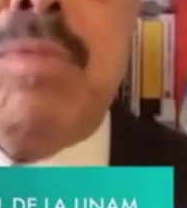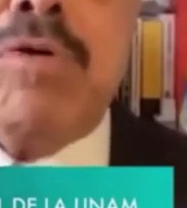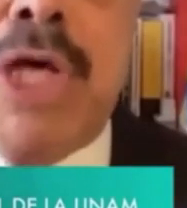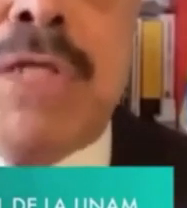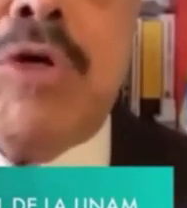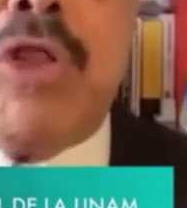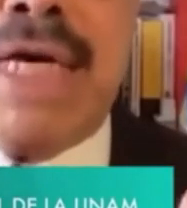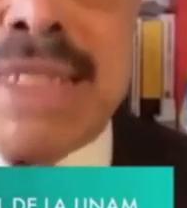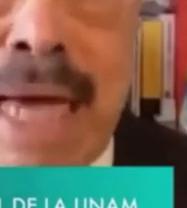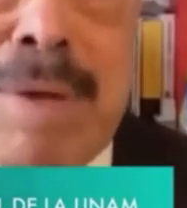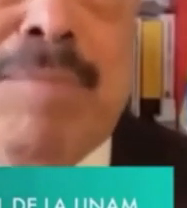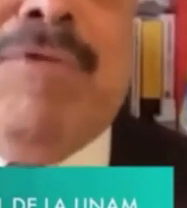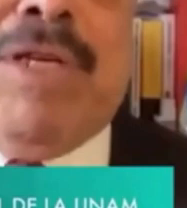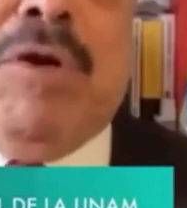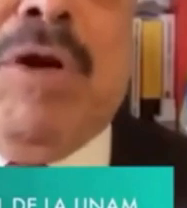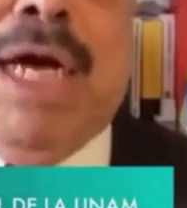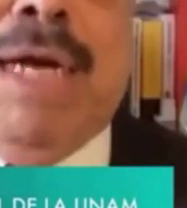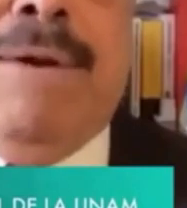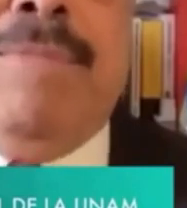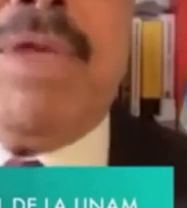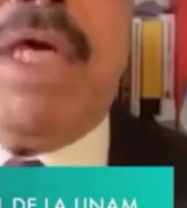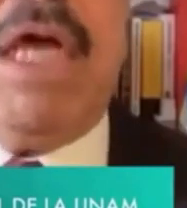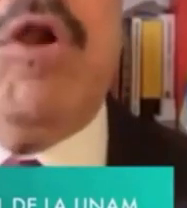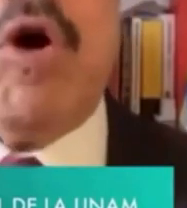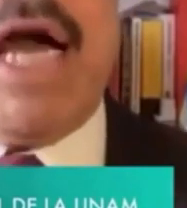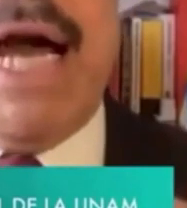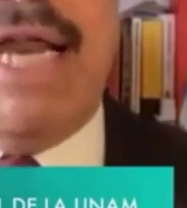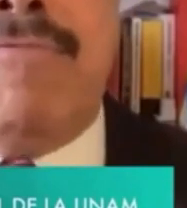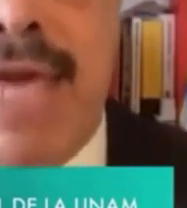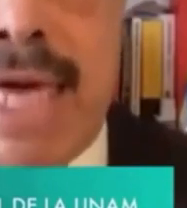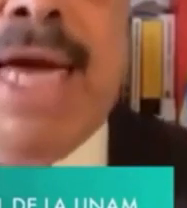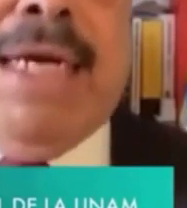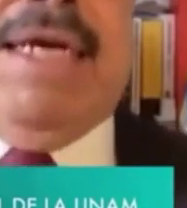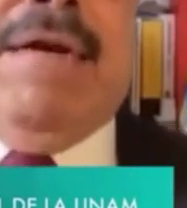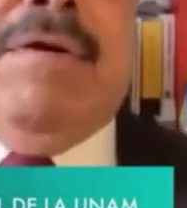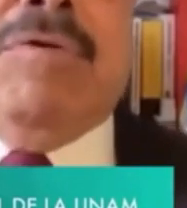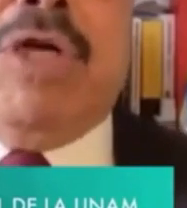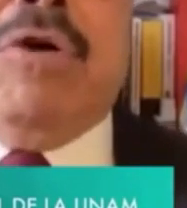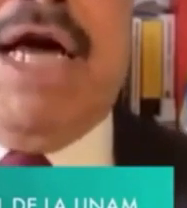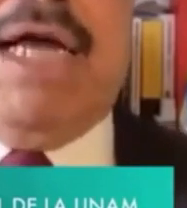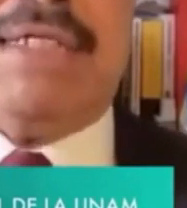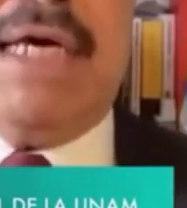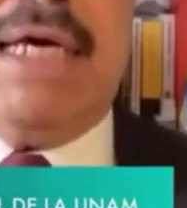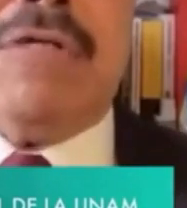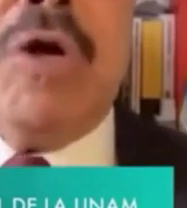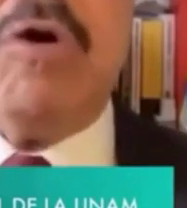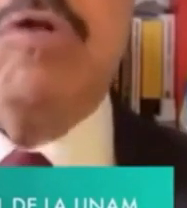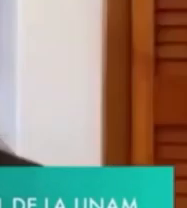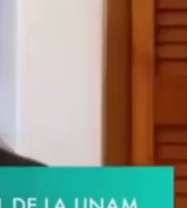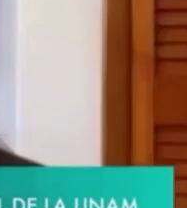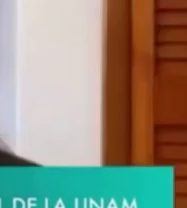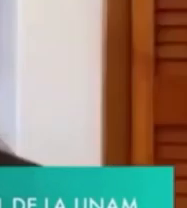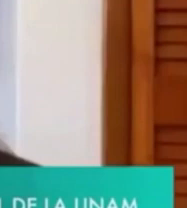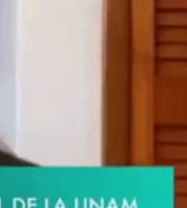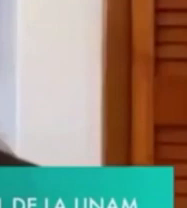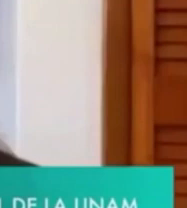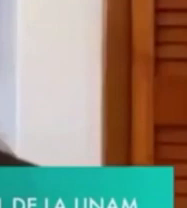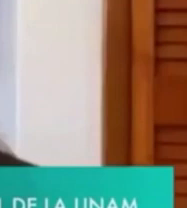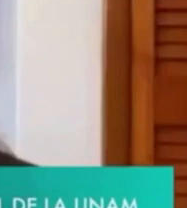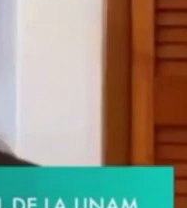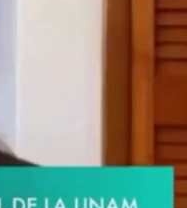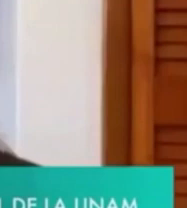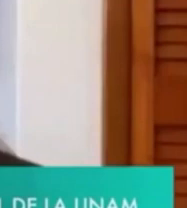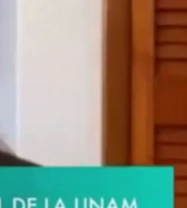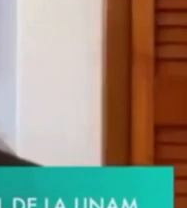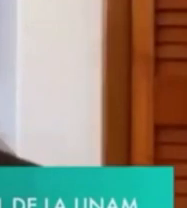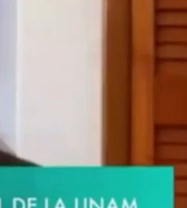un proceso de examen profesional. Y lo que califican los sinodales son los conocimientos de la